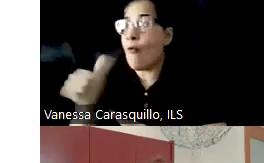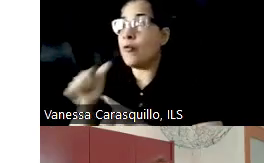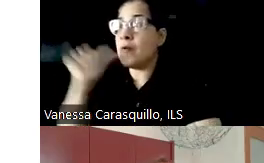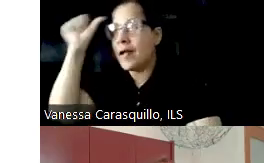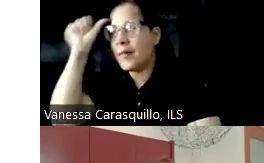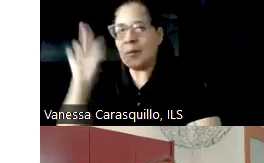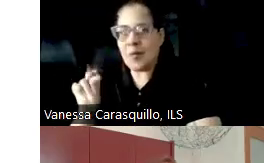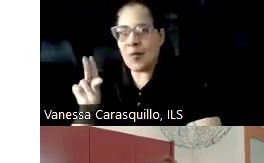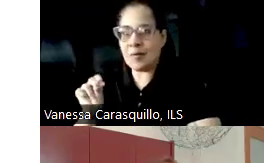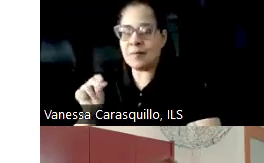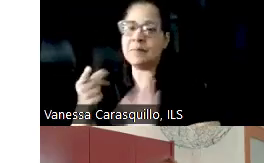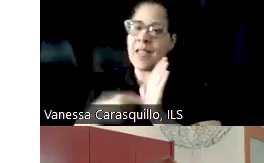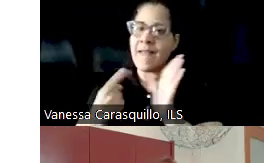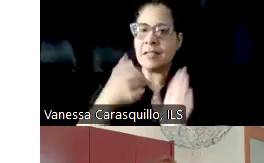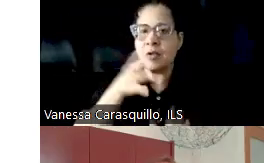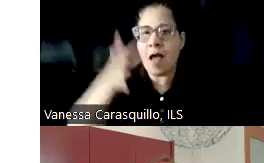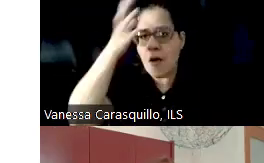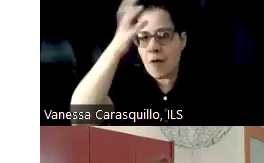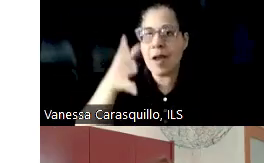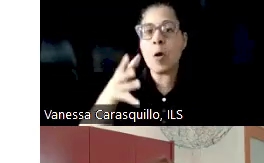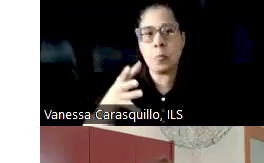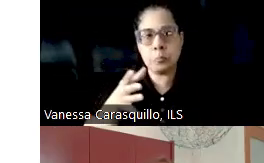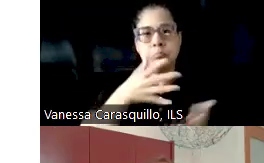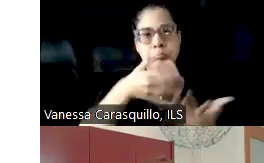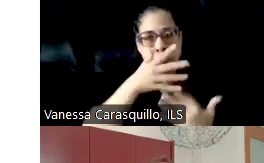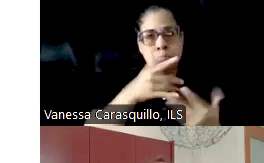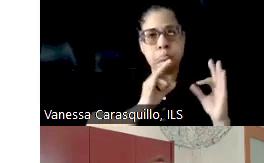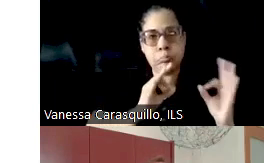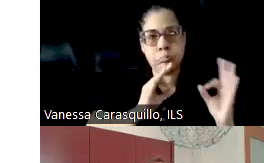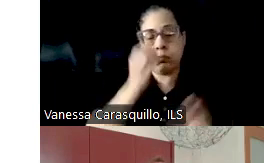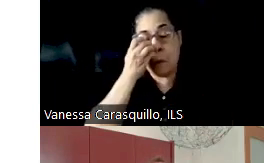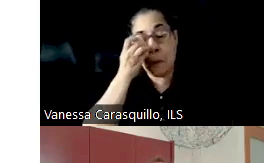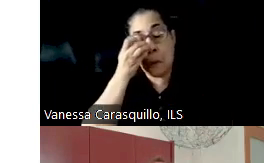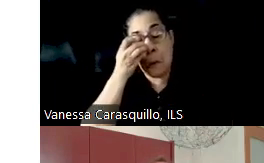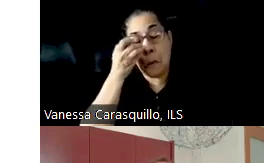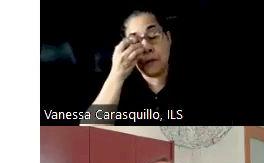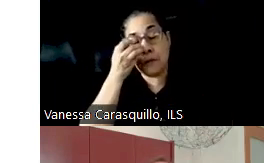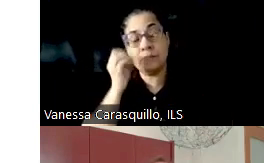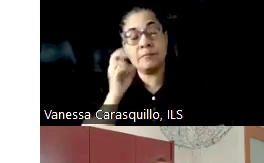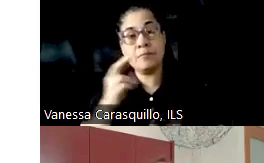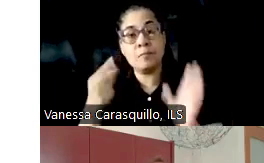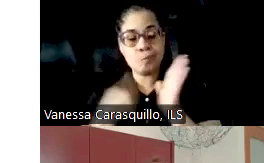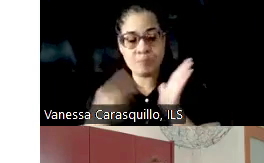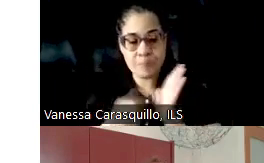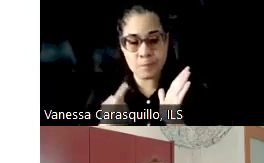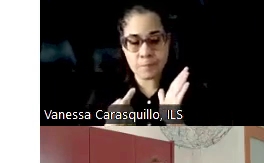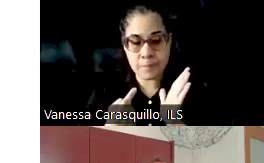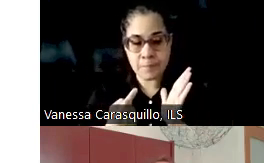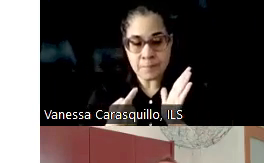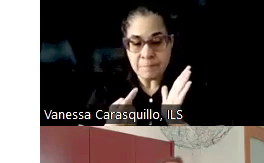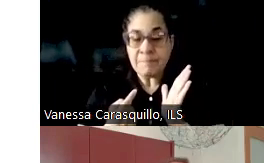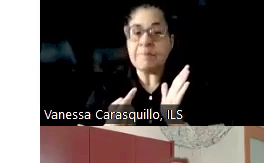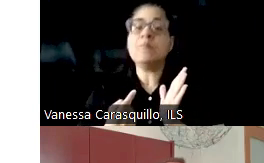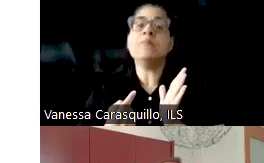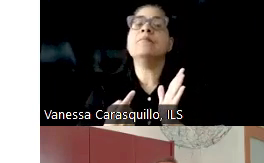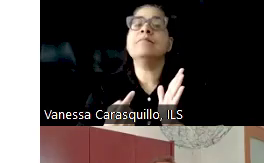Casi siempre con los abuelos se llevan mejor. O hay veces que el problema de posición desafiante es en casa, sin